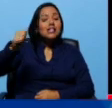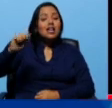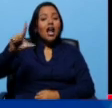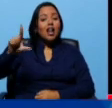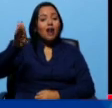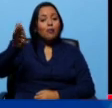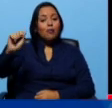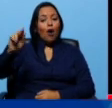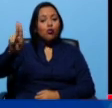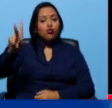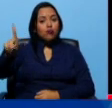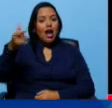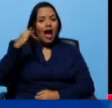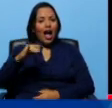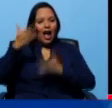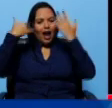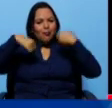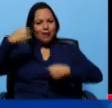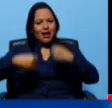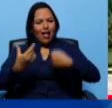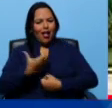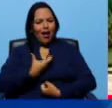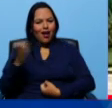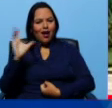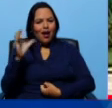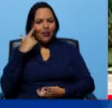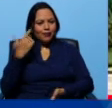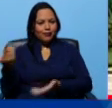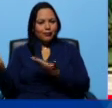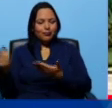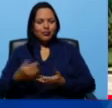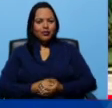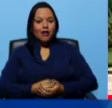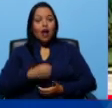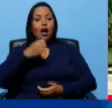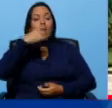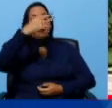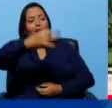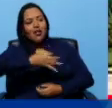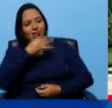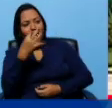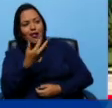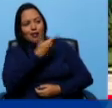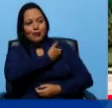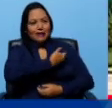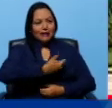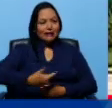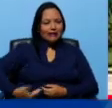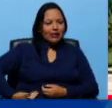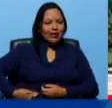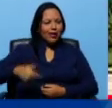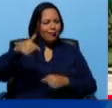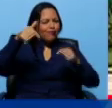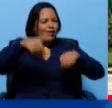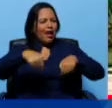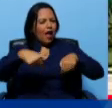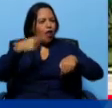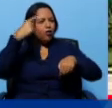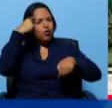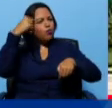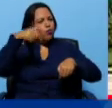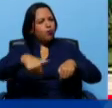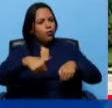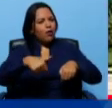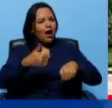de Caracas, Carmen Meléndez. Adelante. Buenas tardes, mi comandante en jefe. Aquí en el día de hoy lo